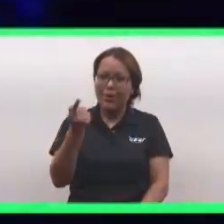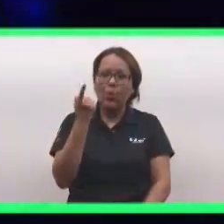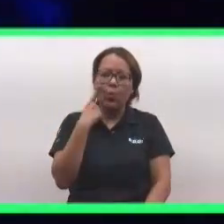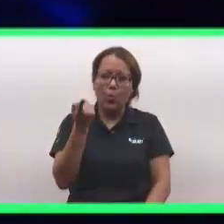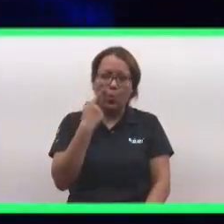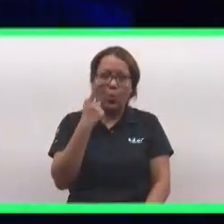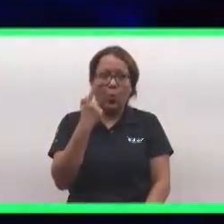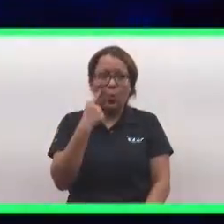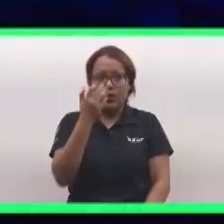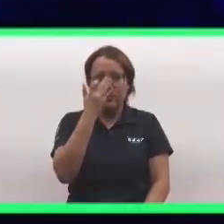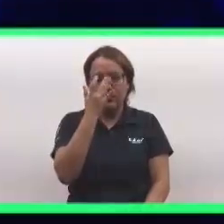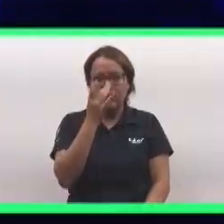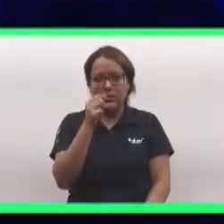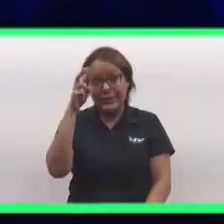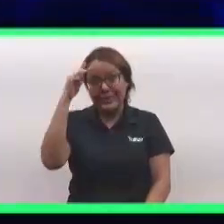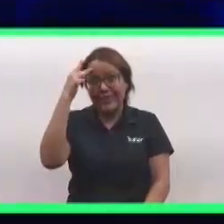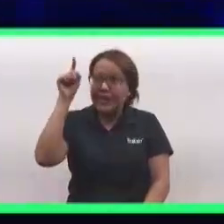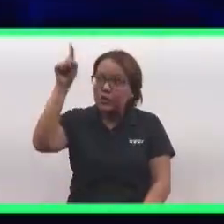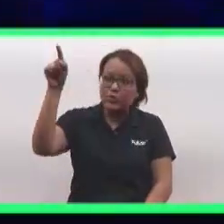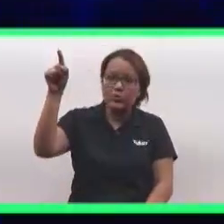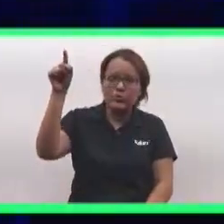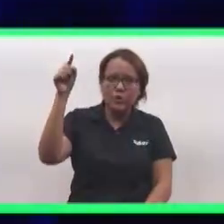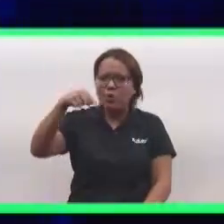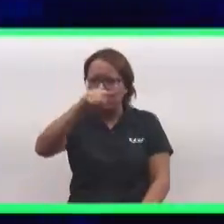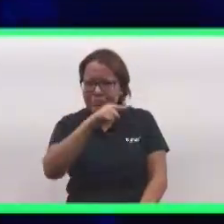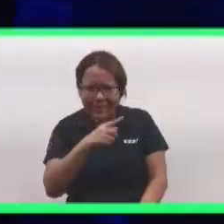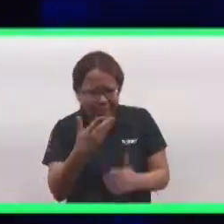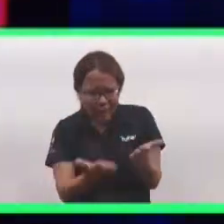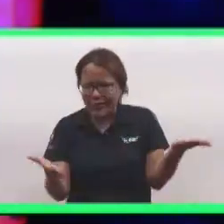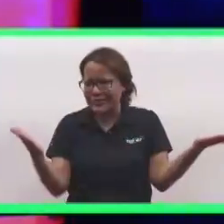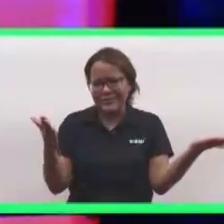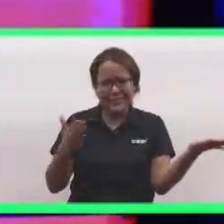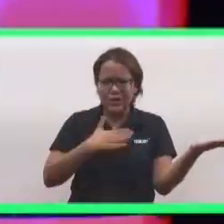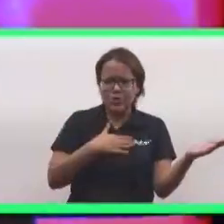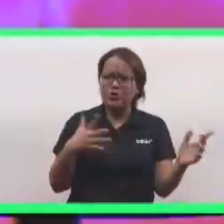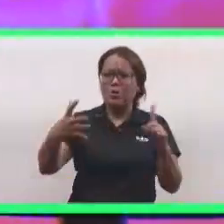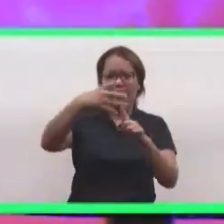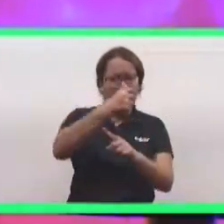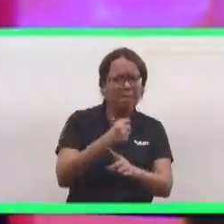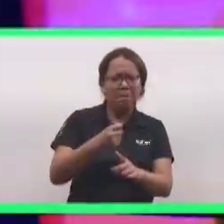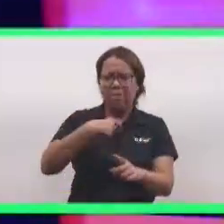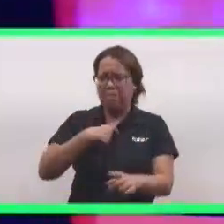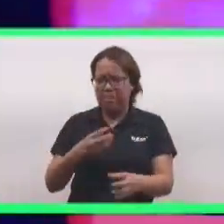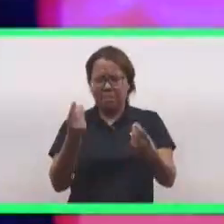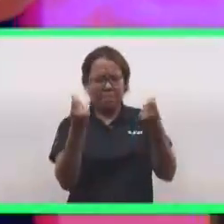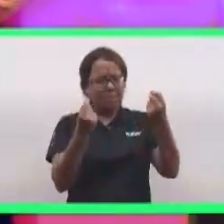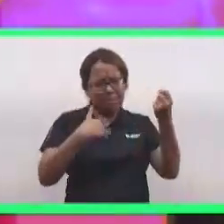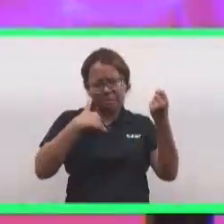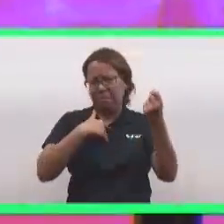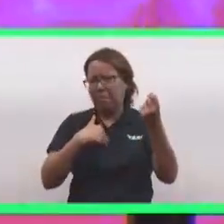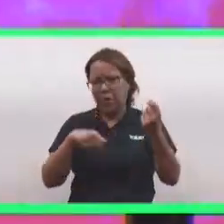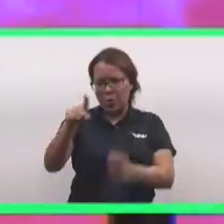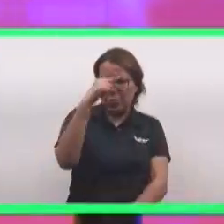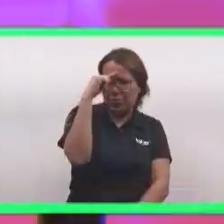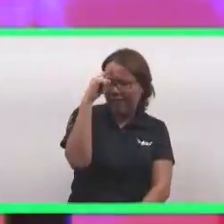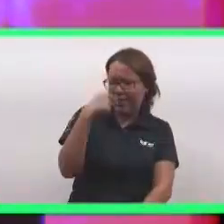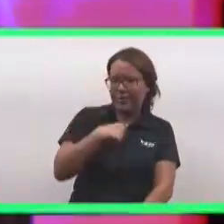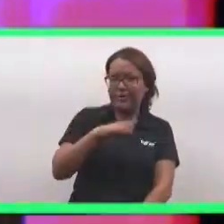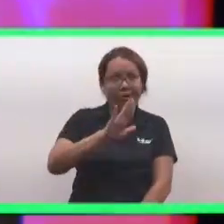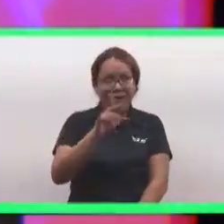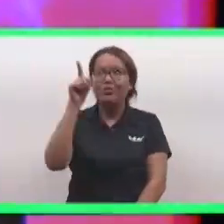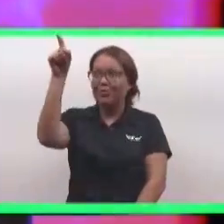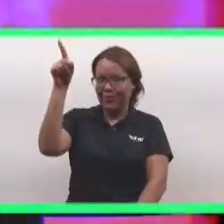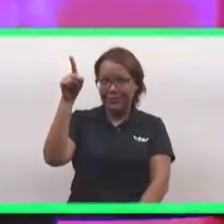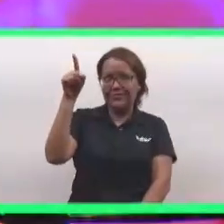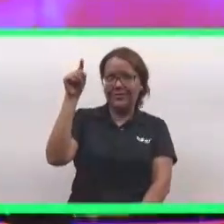Tú guardarás, habla de Dios, no habla de tus cosas, no habla de tus logros, no habla de tu plata, no habla de tu trabajo, habla de Dios.